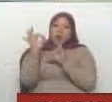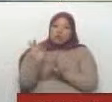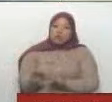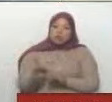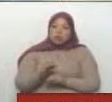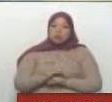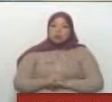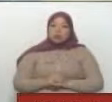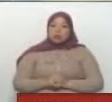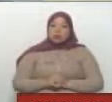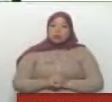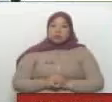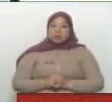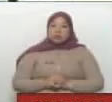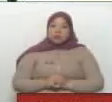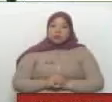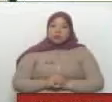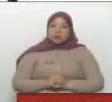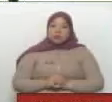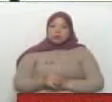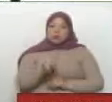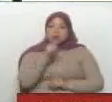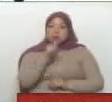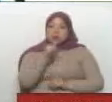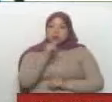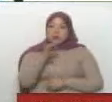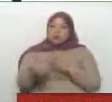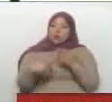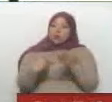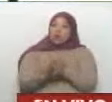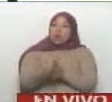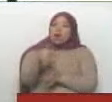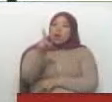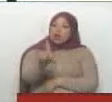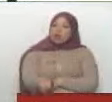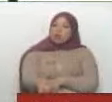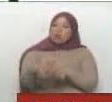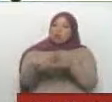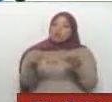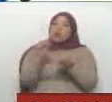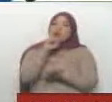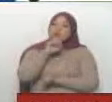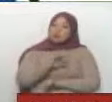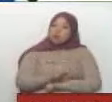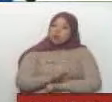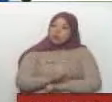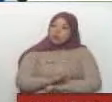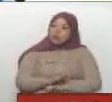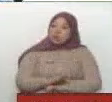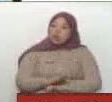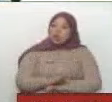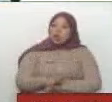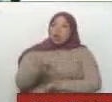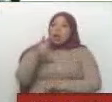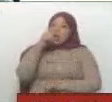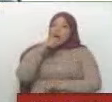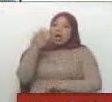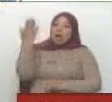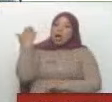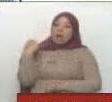afortunadamente. Y él en su libro recorre, Madeleine, toda esa historia. Cómo desde